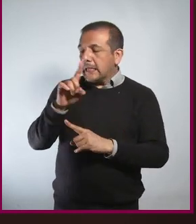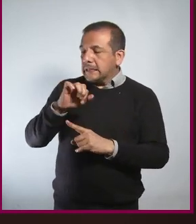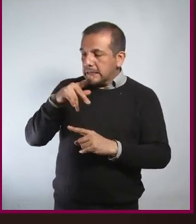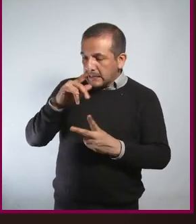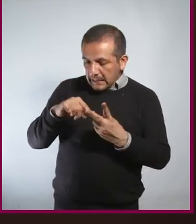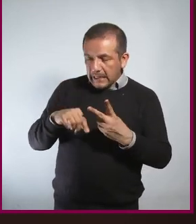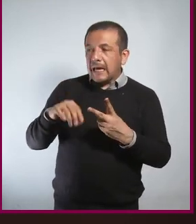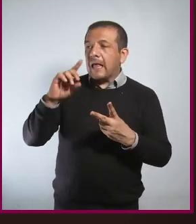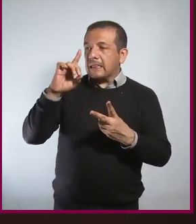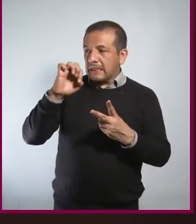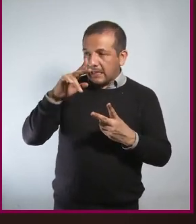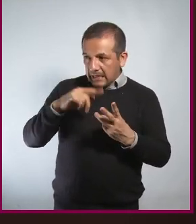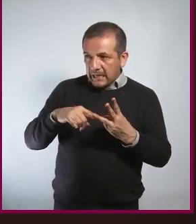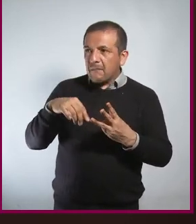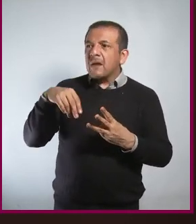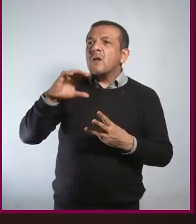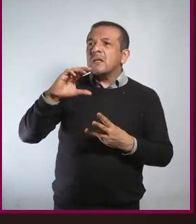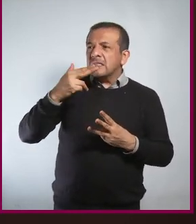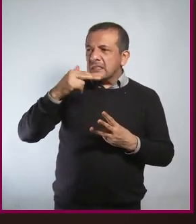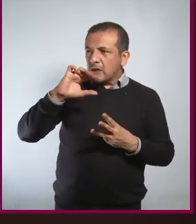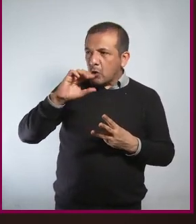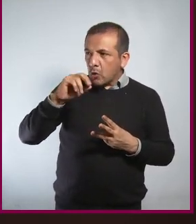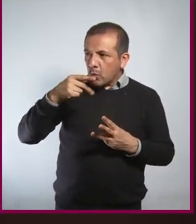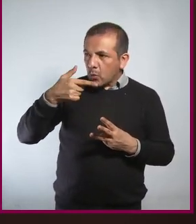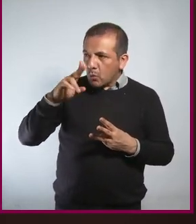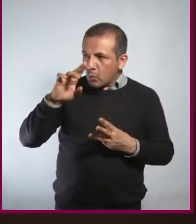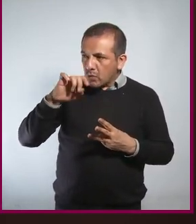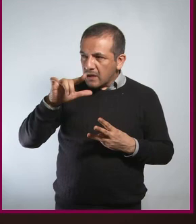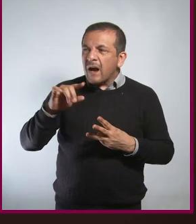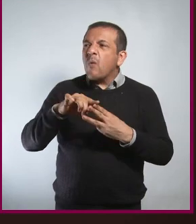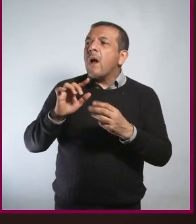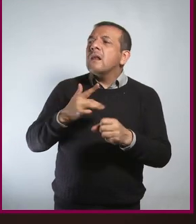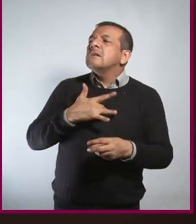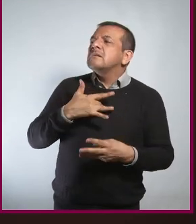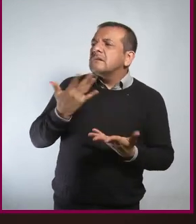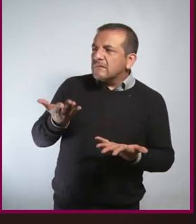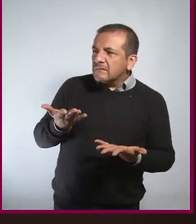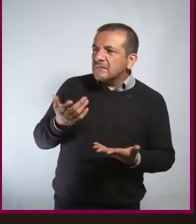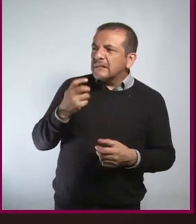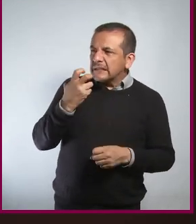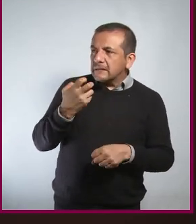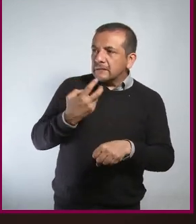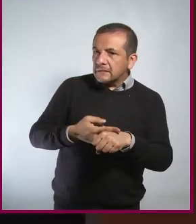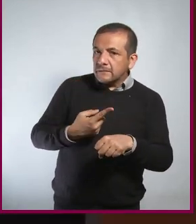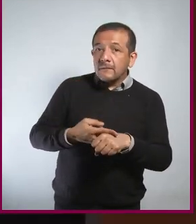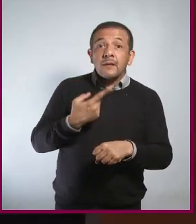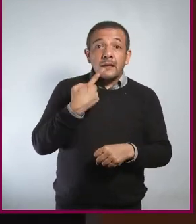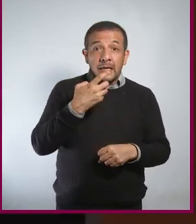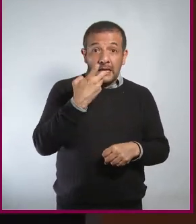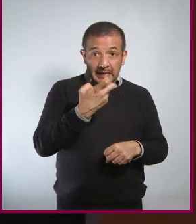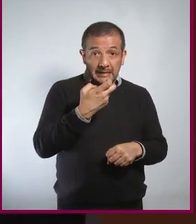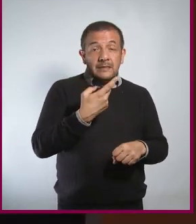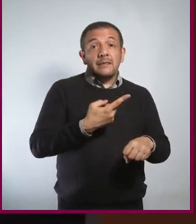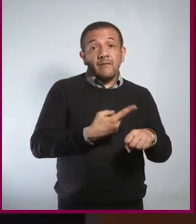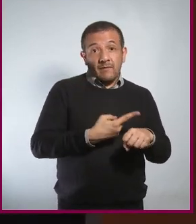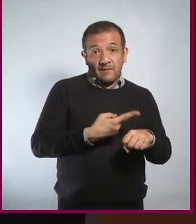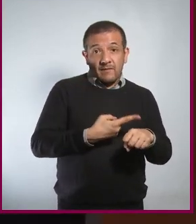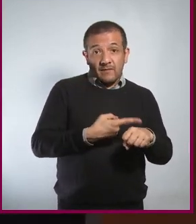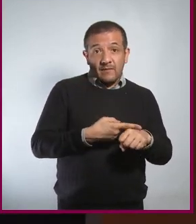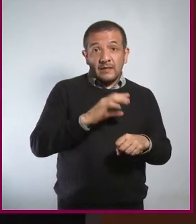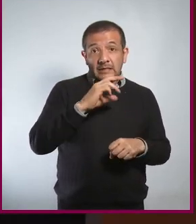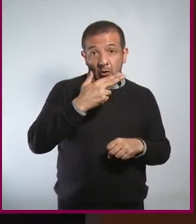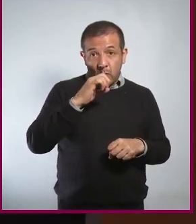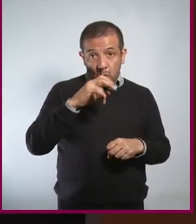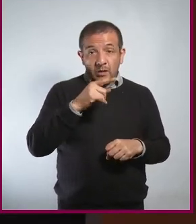no hemos hablado suficiente del chikungunya. ¿Cuáles son los síntomas? ¿Qué daño puede hacer esta enfermedad? Es una enfermedad que se